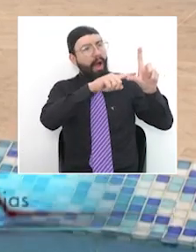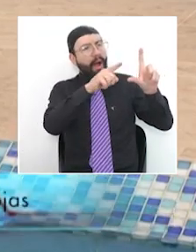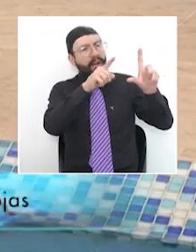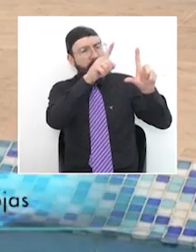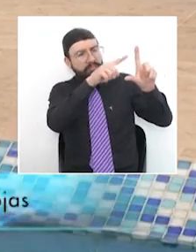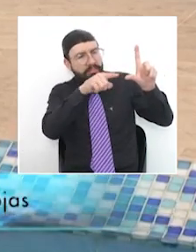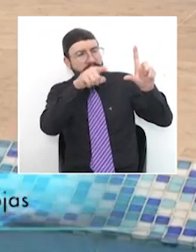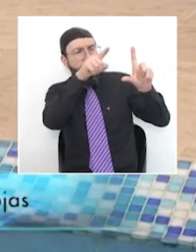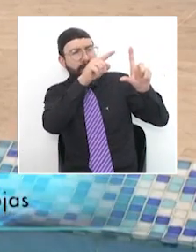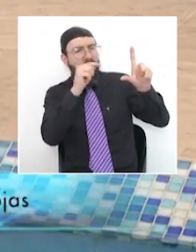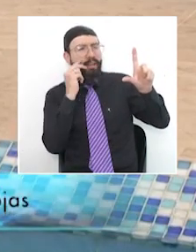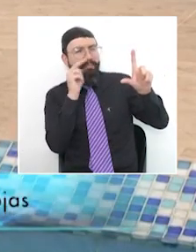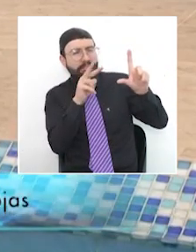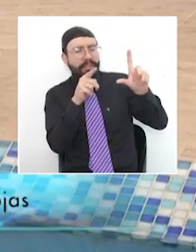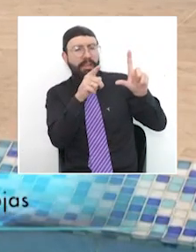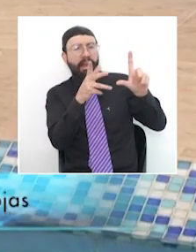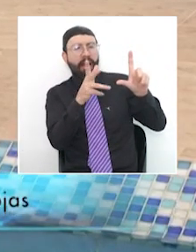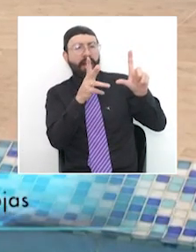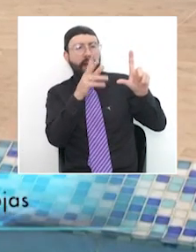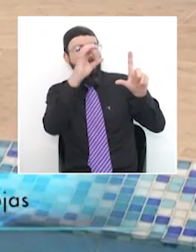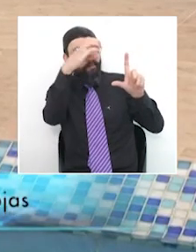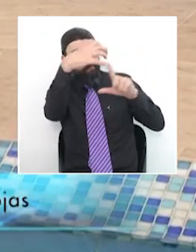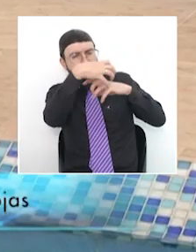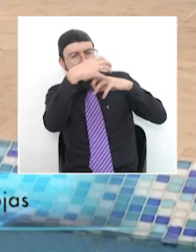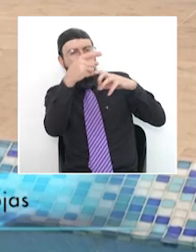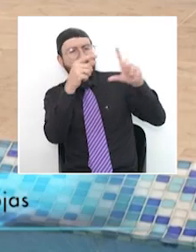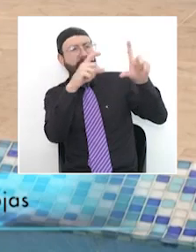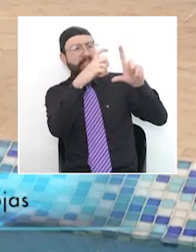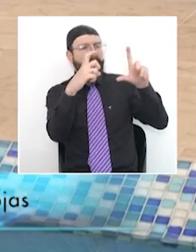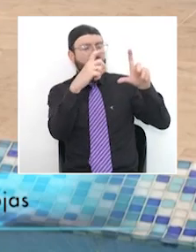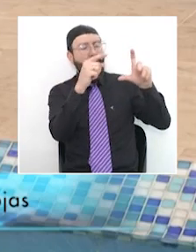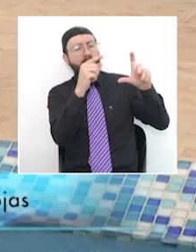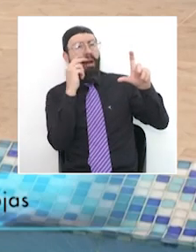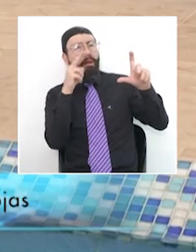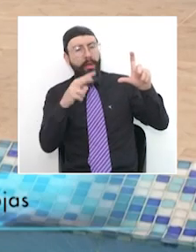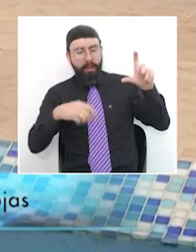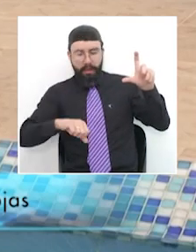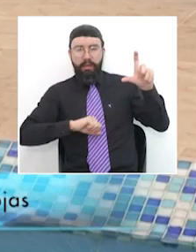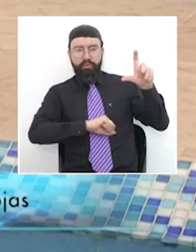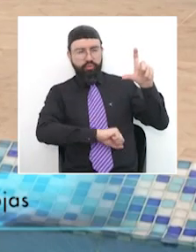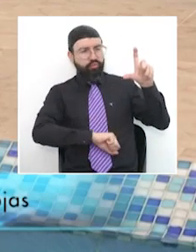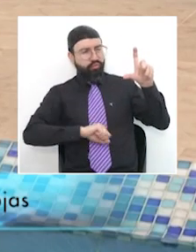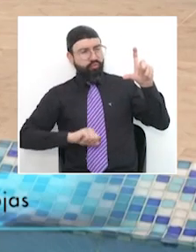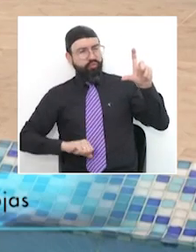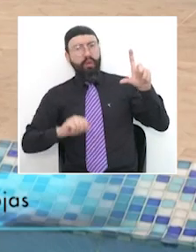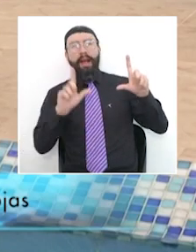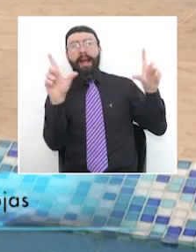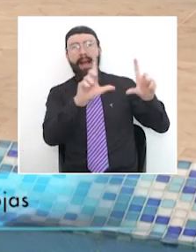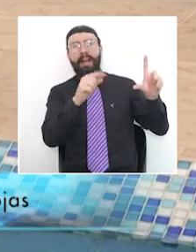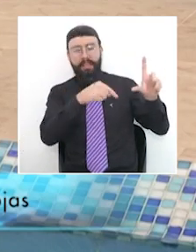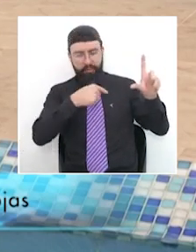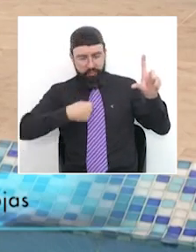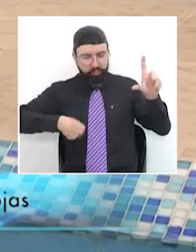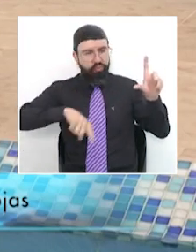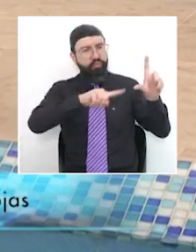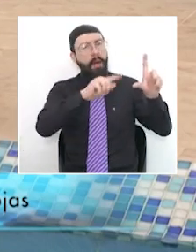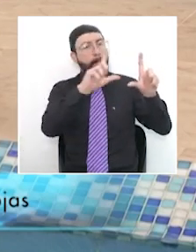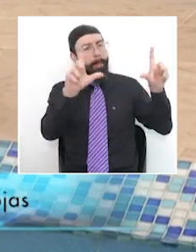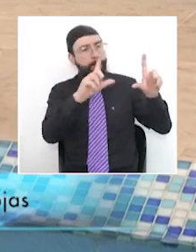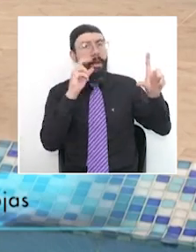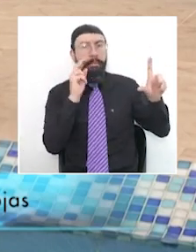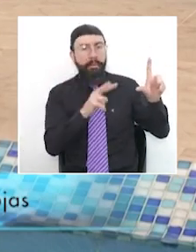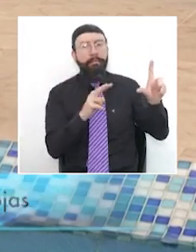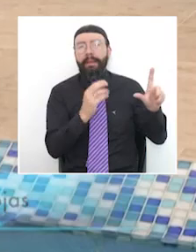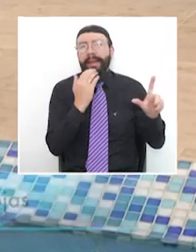perfectamente la mayoría de los órganos con ecografía a través de este método. Entonces vamos a suponer acá